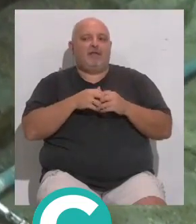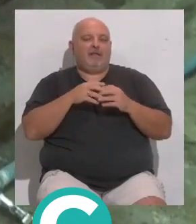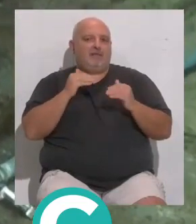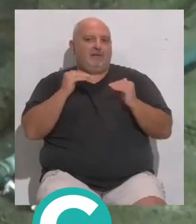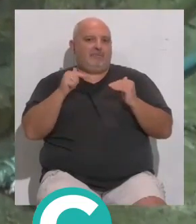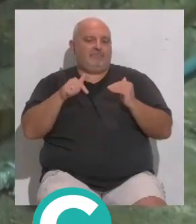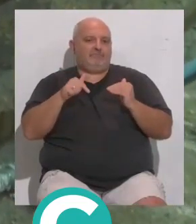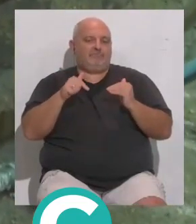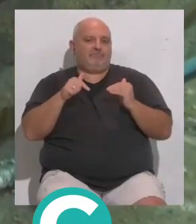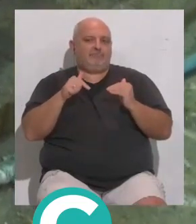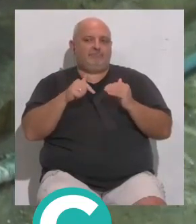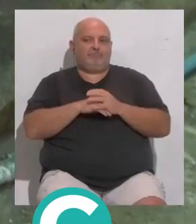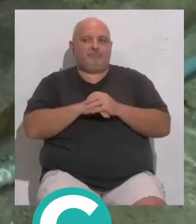hidráulica